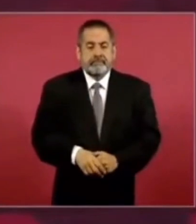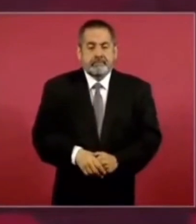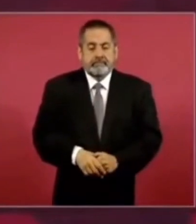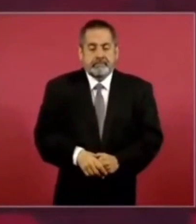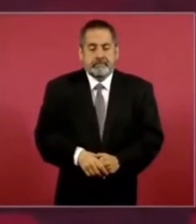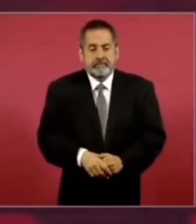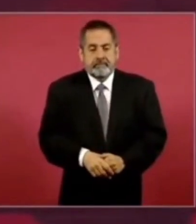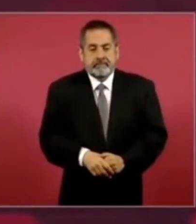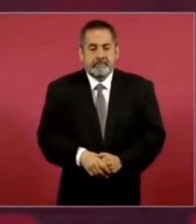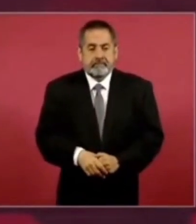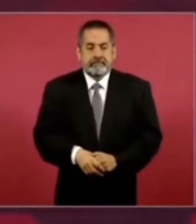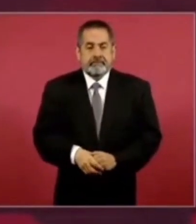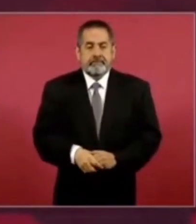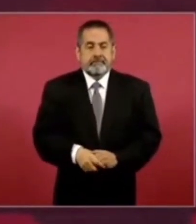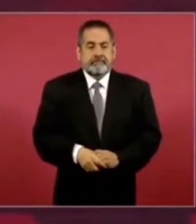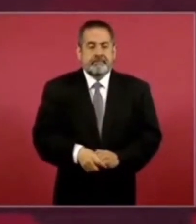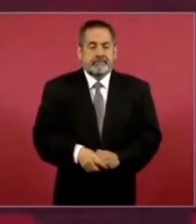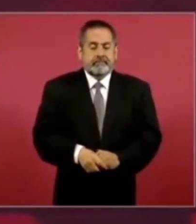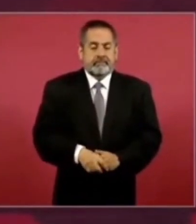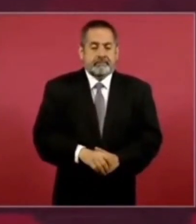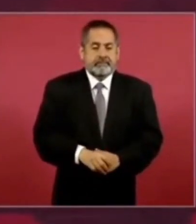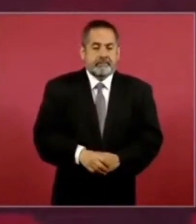partido Quién